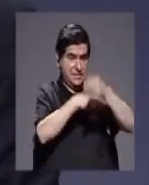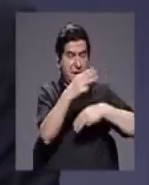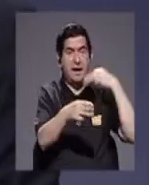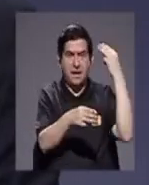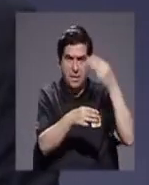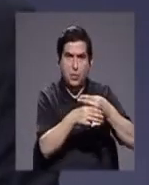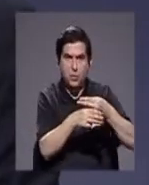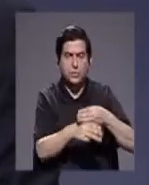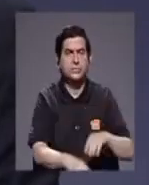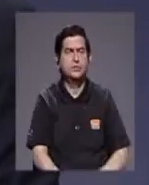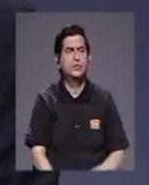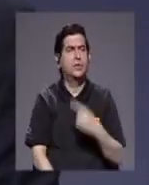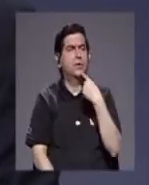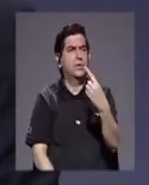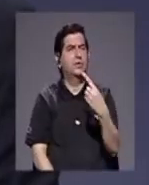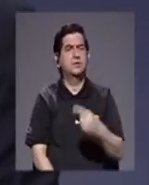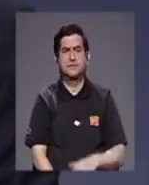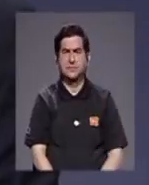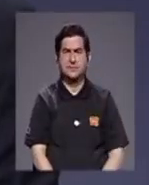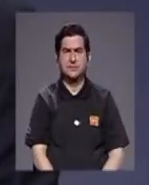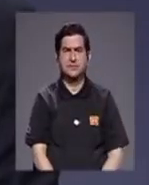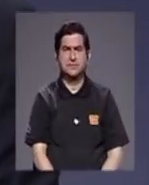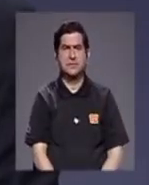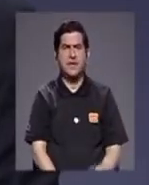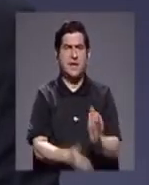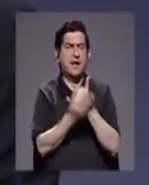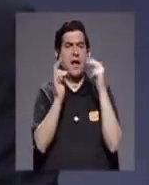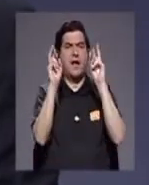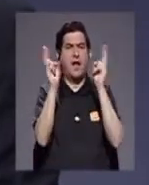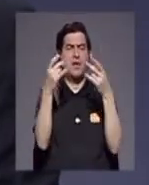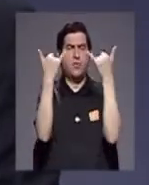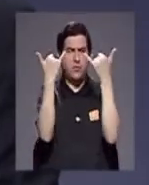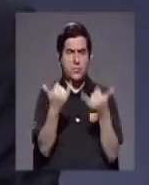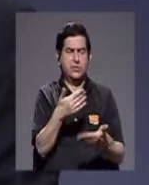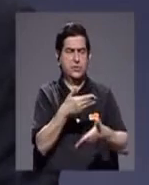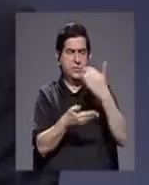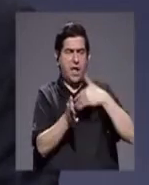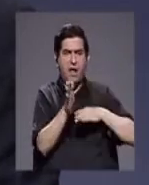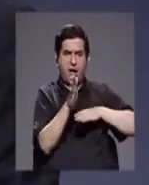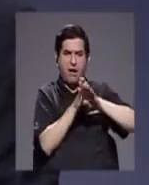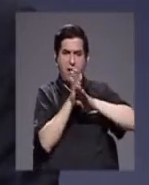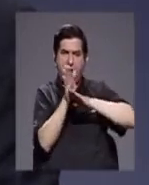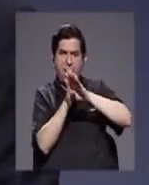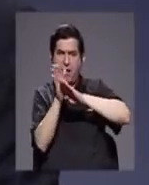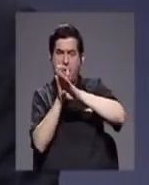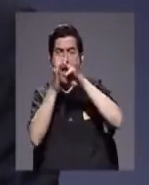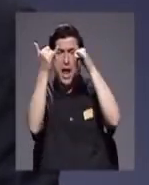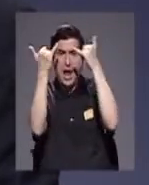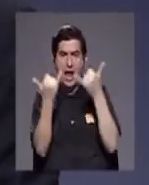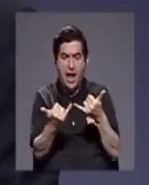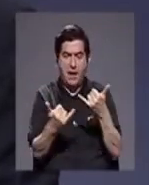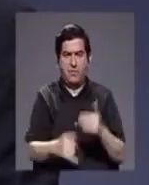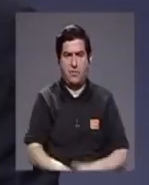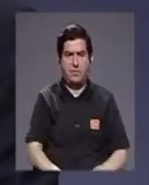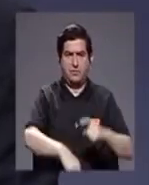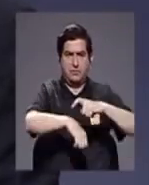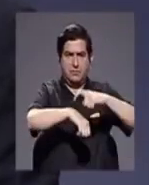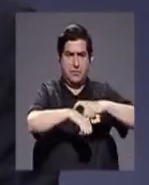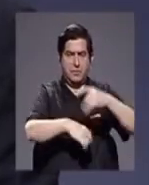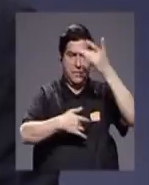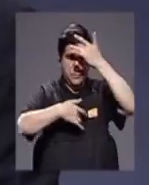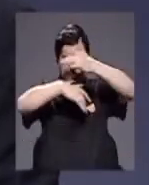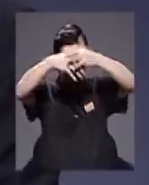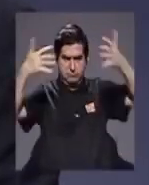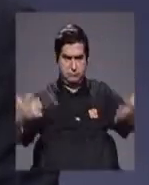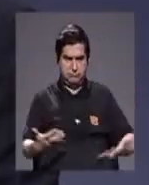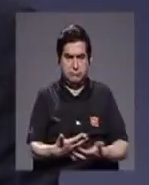que, como bien lo decía, algunos temas que ya se venían desarrollando, ahora con la pandemia